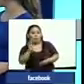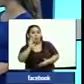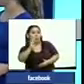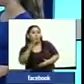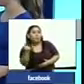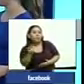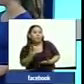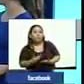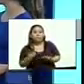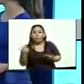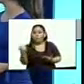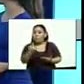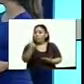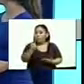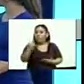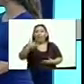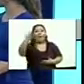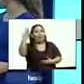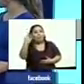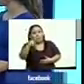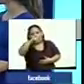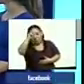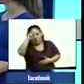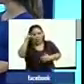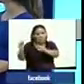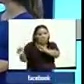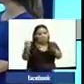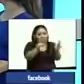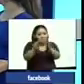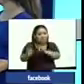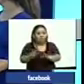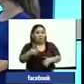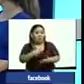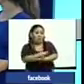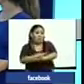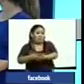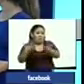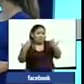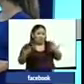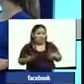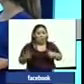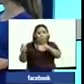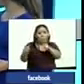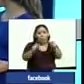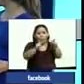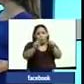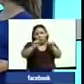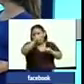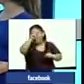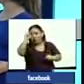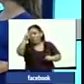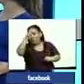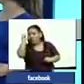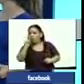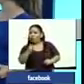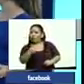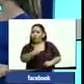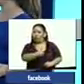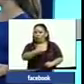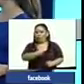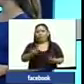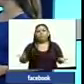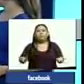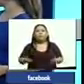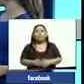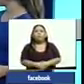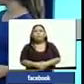solo y solo debe ser para excombatientes La mayoría de los hijos de ellos ya tienen edad para trabajar y valerse por sí